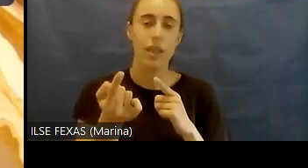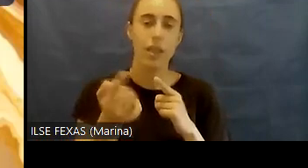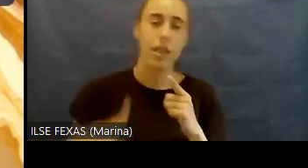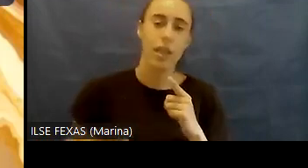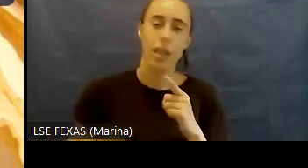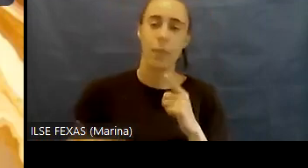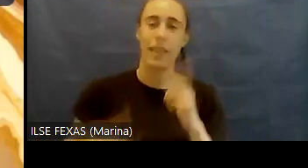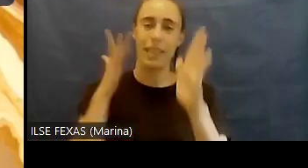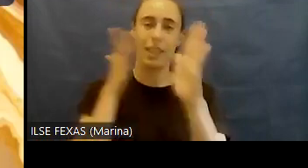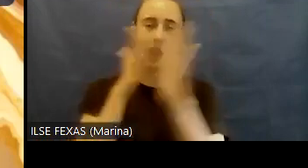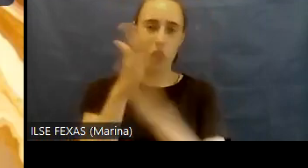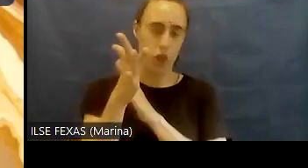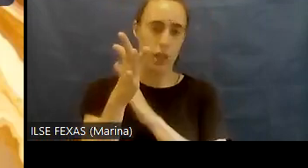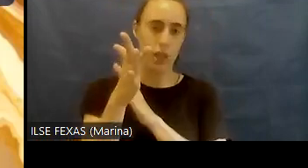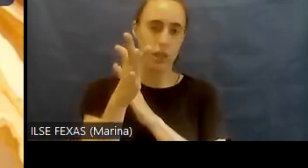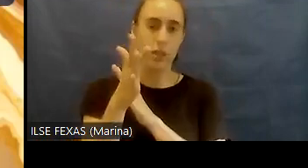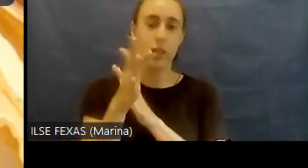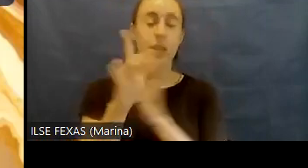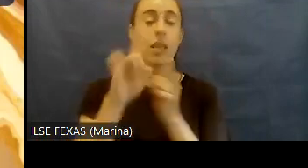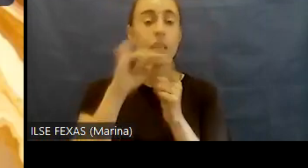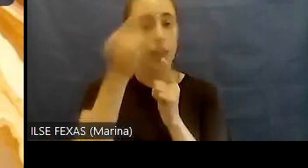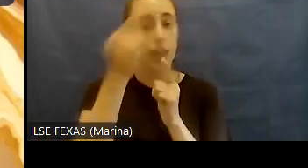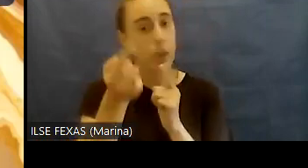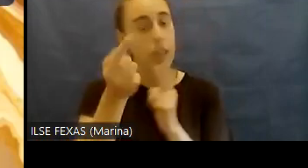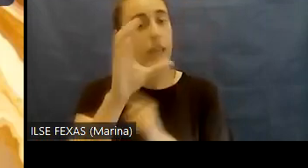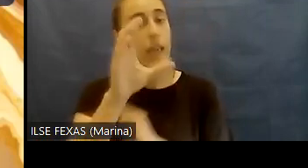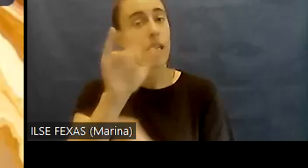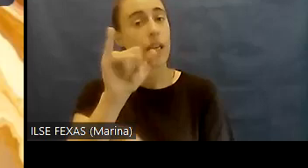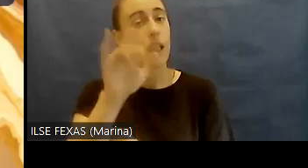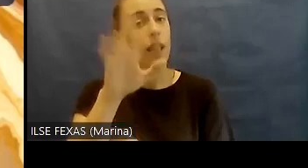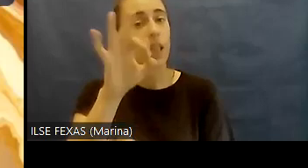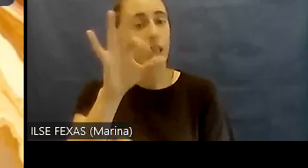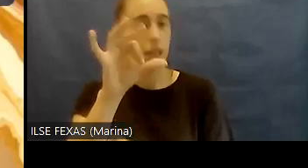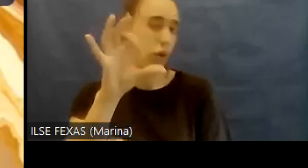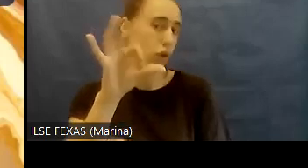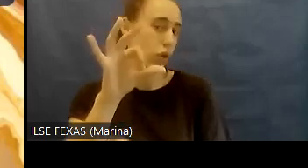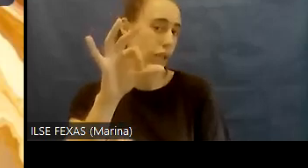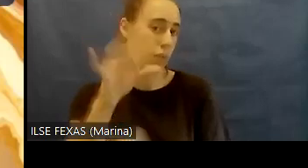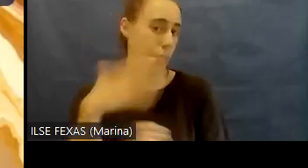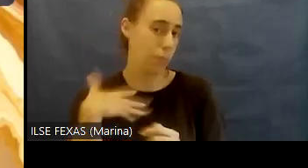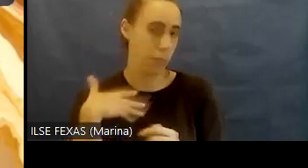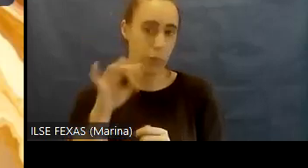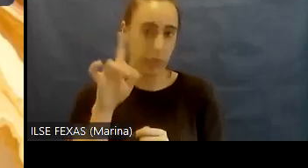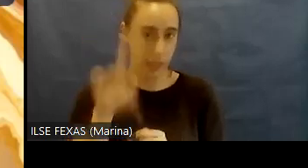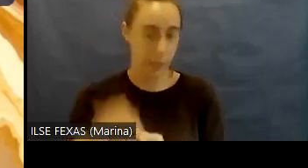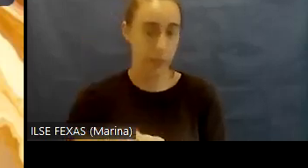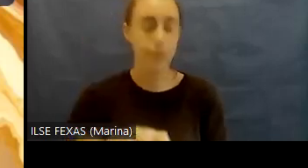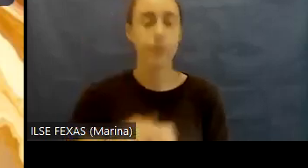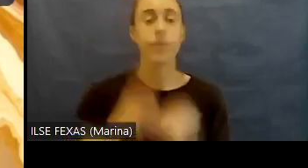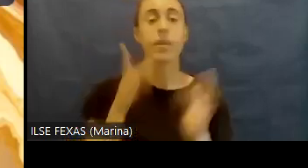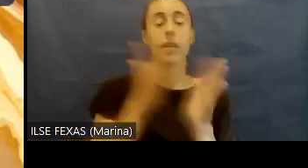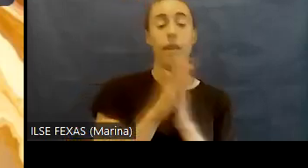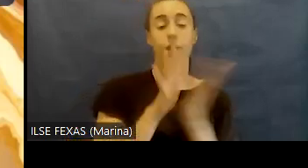hepatitis crónica. Y de aquí a una cirrosis simplemente hay un paso. Bueno, pues esa evolución entre